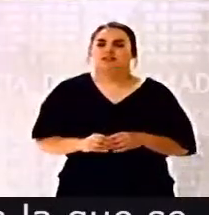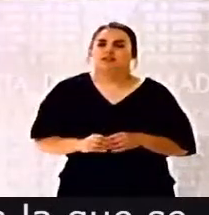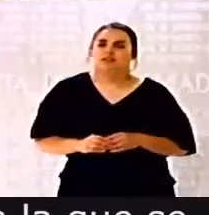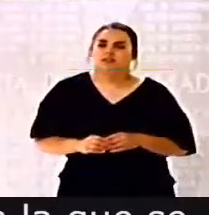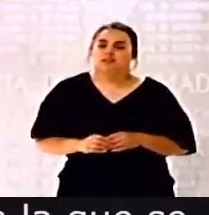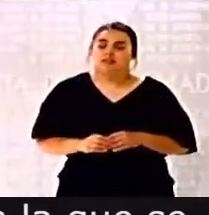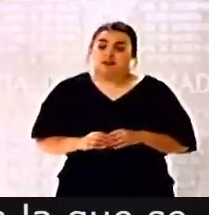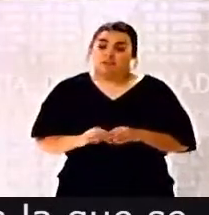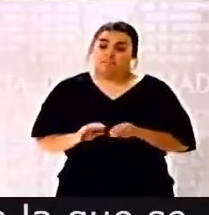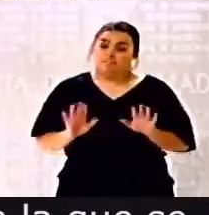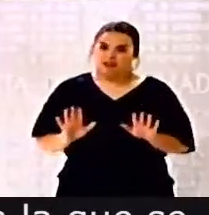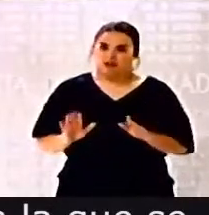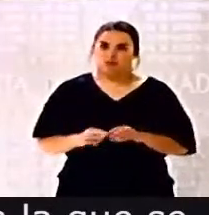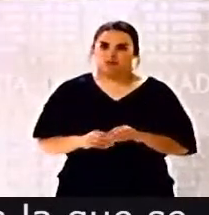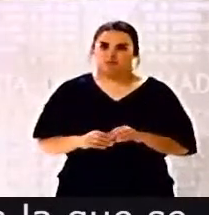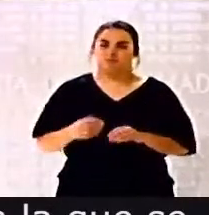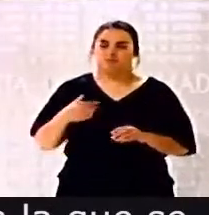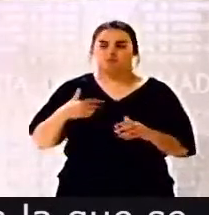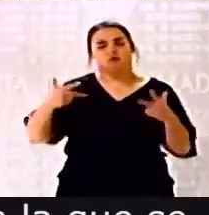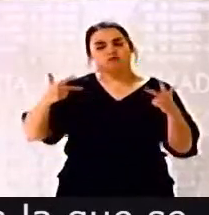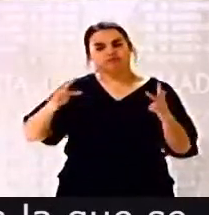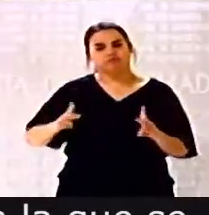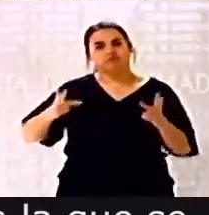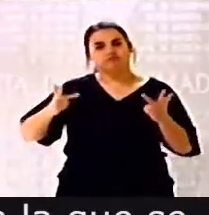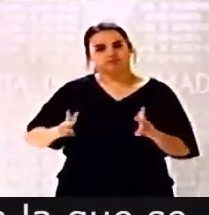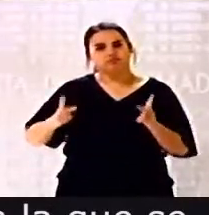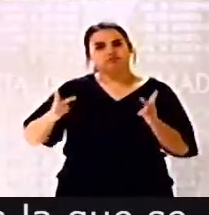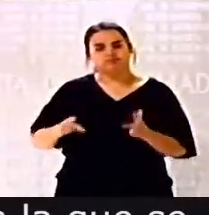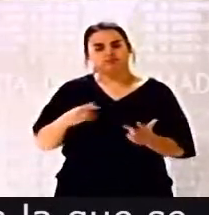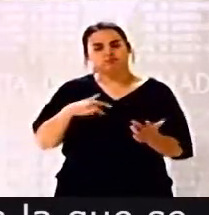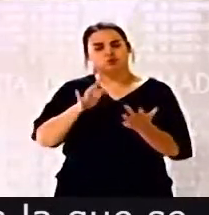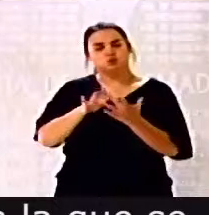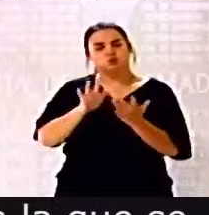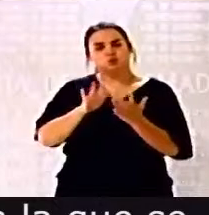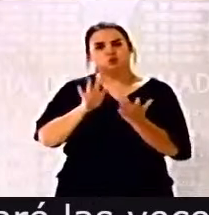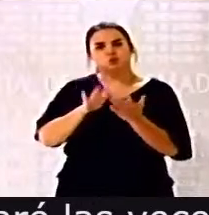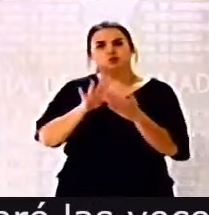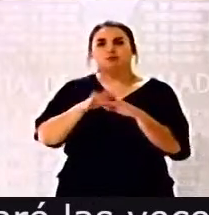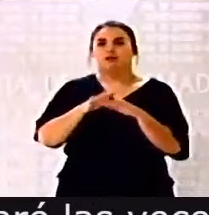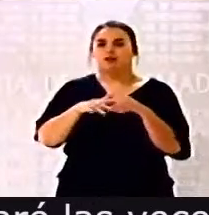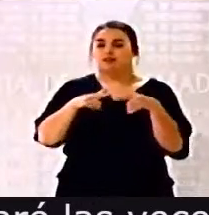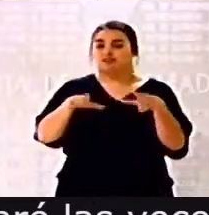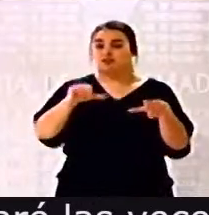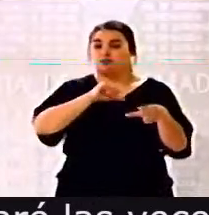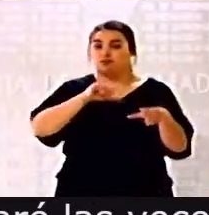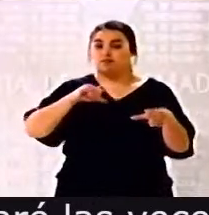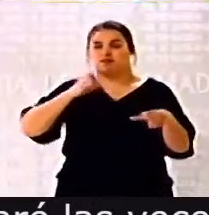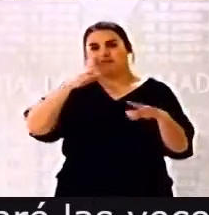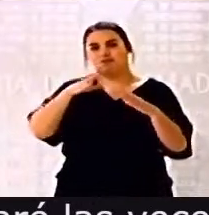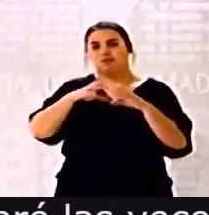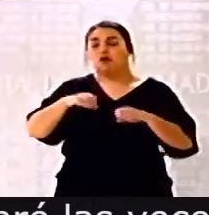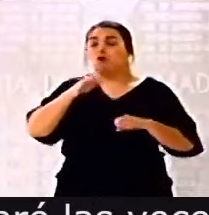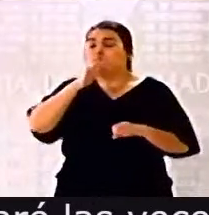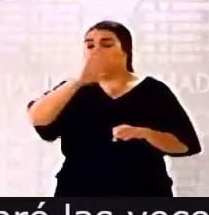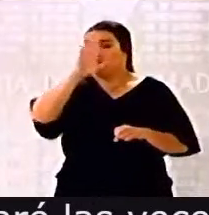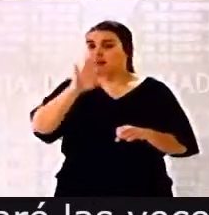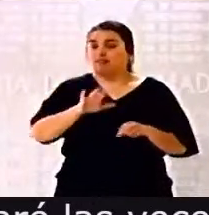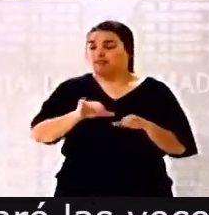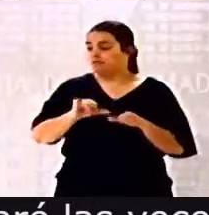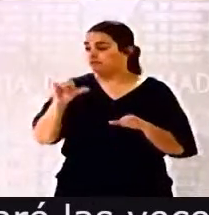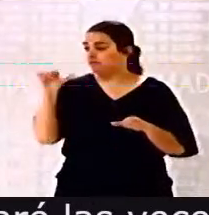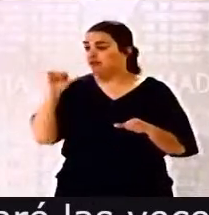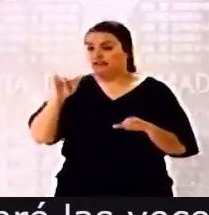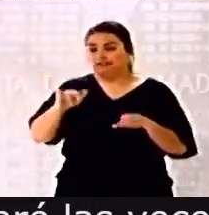no obstante, yo me sentaré las veces que haga falta para poder abordar con el sector privado, porque a mí me parece que